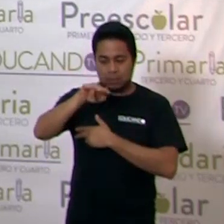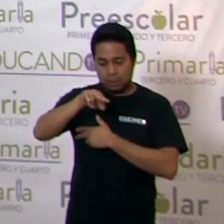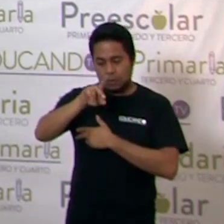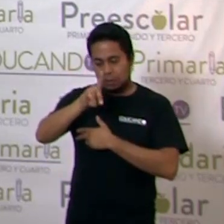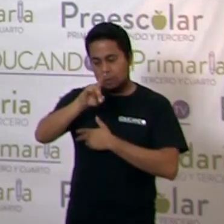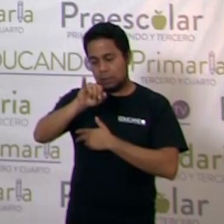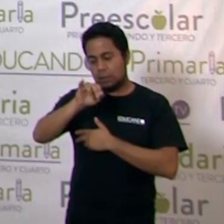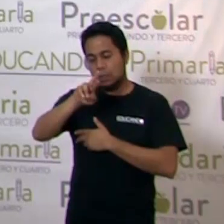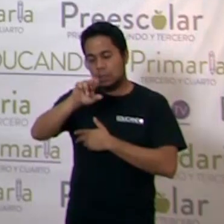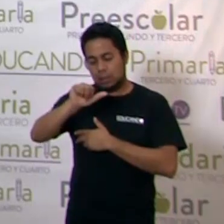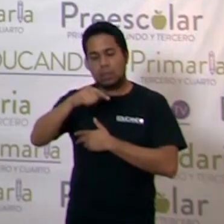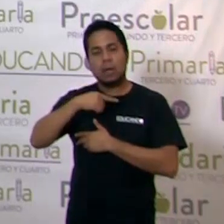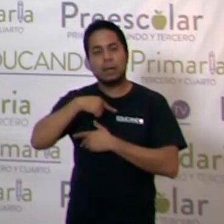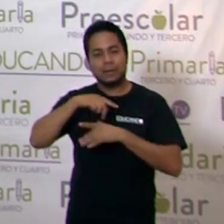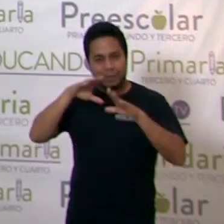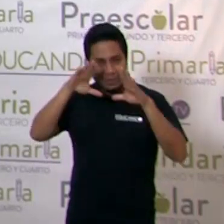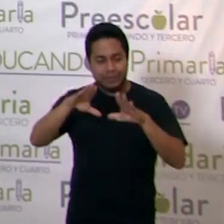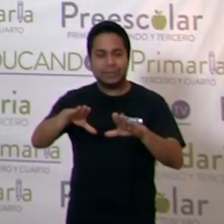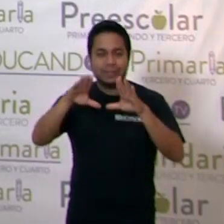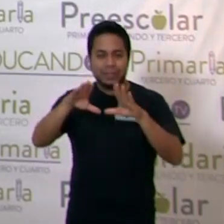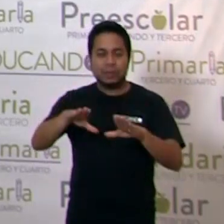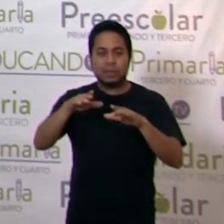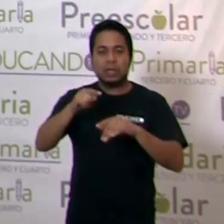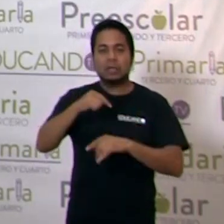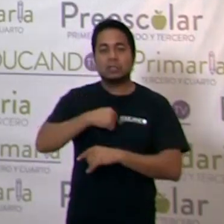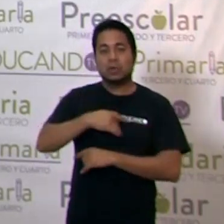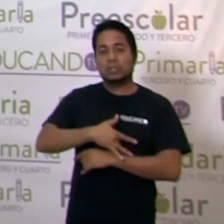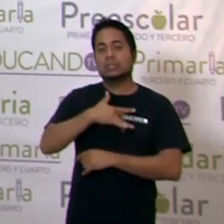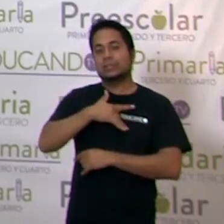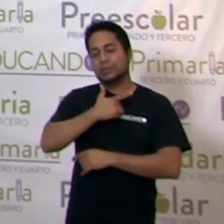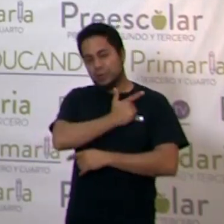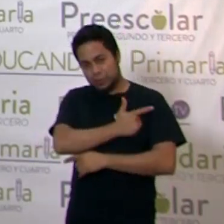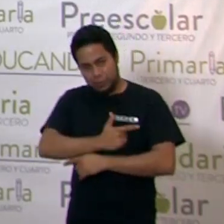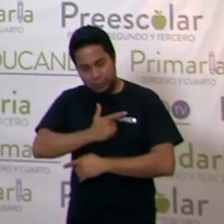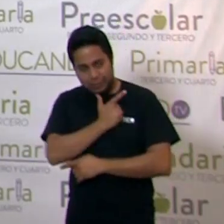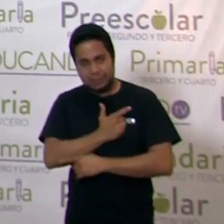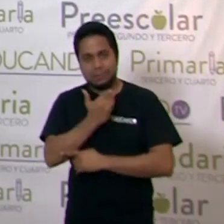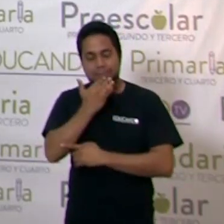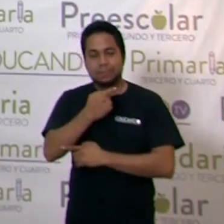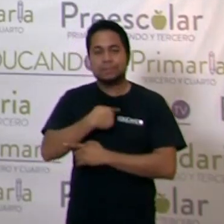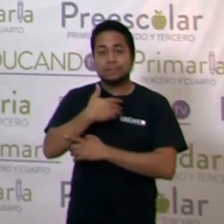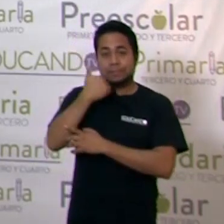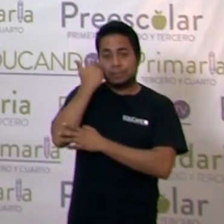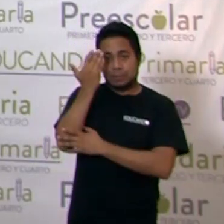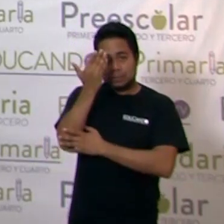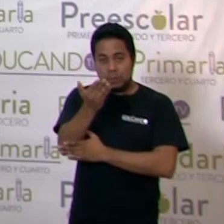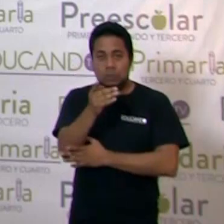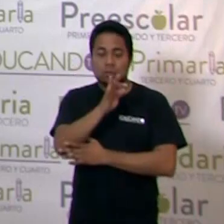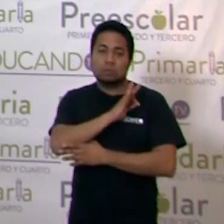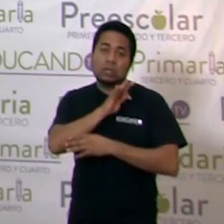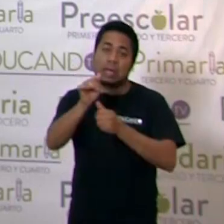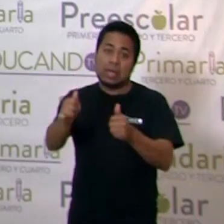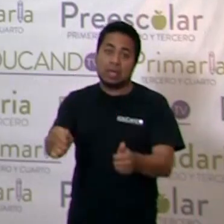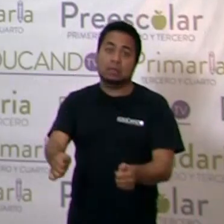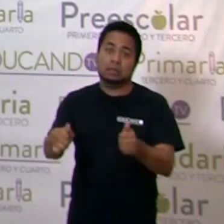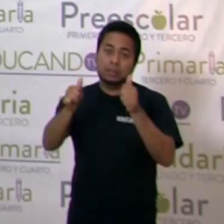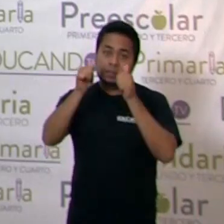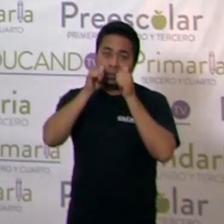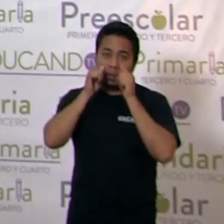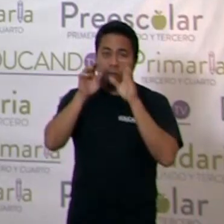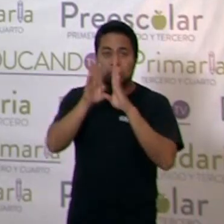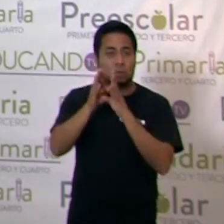la sesión lo cual me da mucho gusto Entonces te voy a pedir que por favor pongas mucha atención como